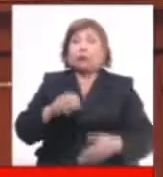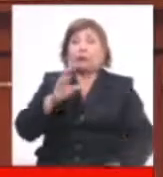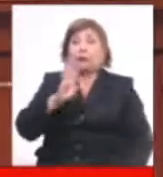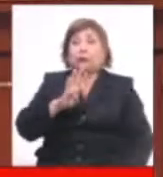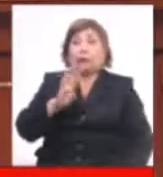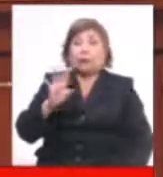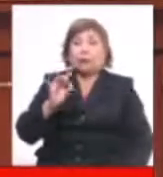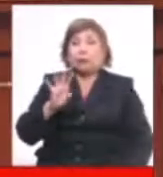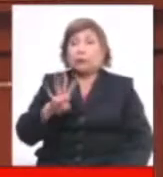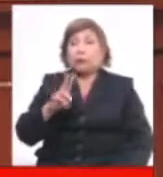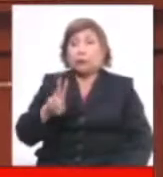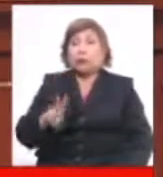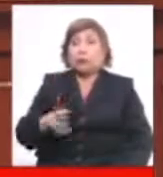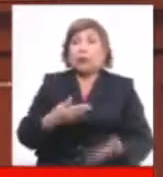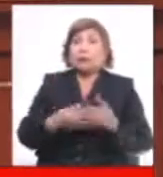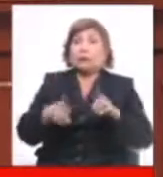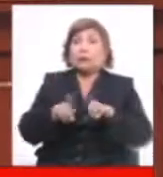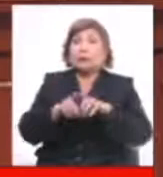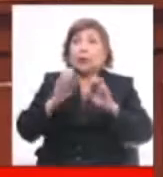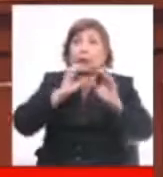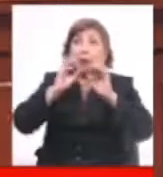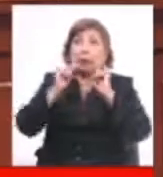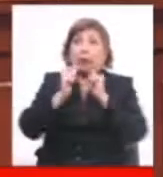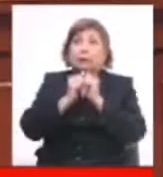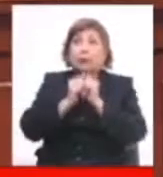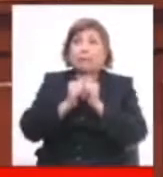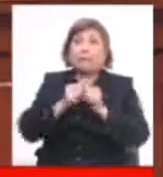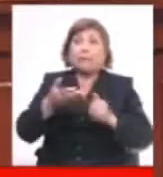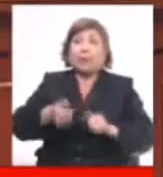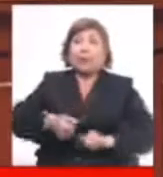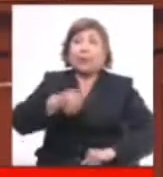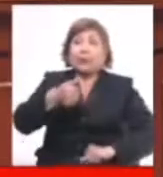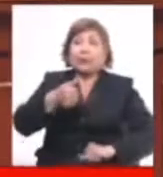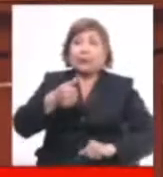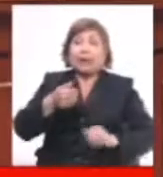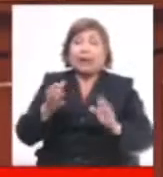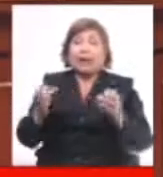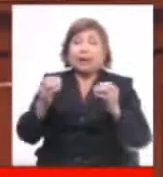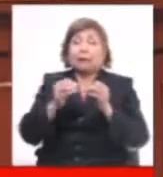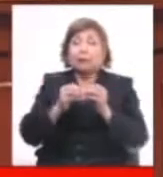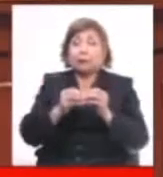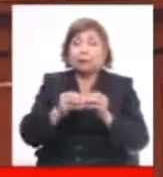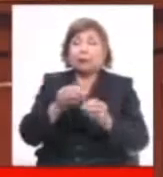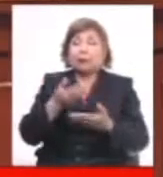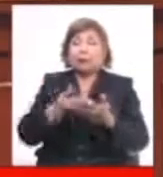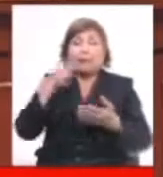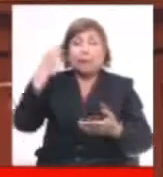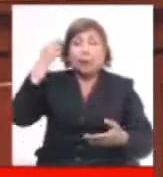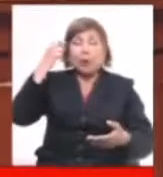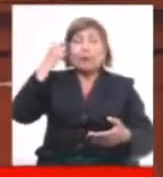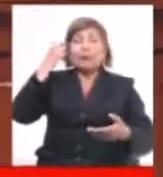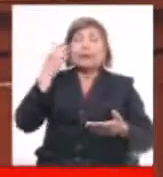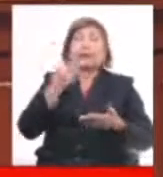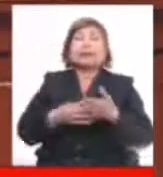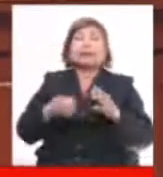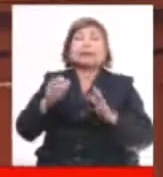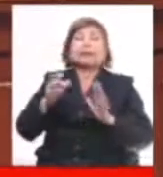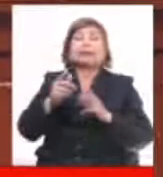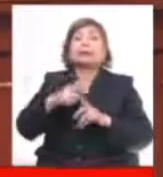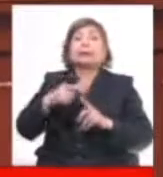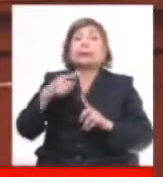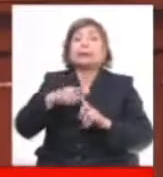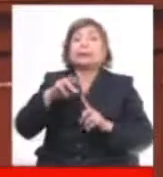048-2022, así como la comunicación dirigida por la directora adjunta del Centro de Política y Administración